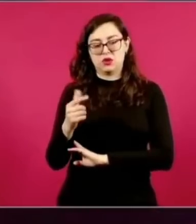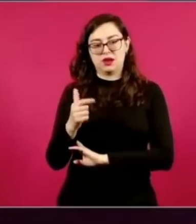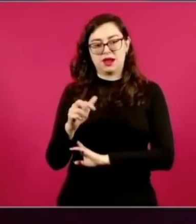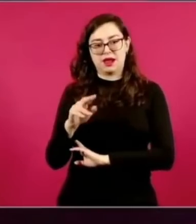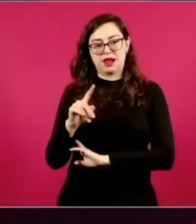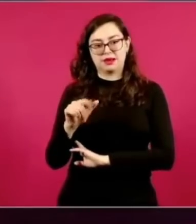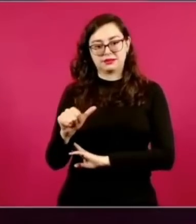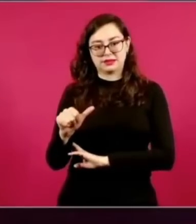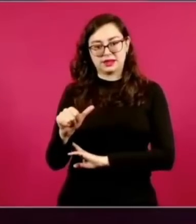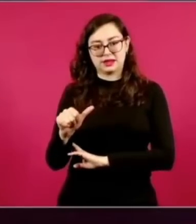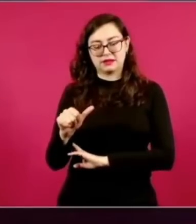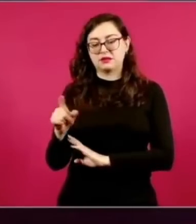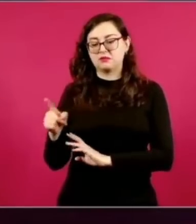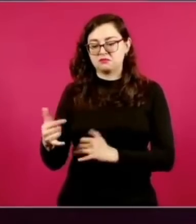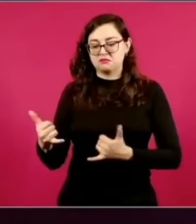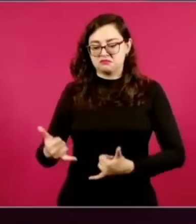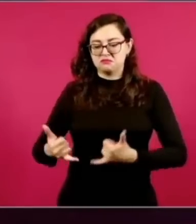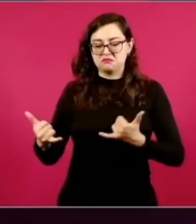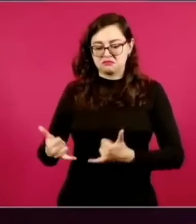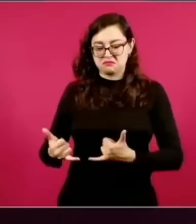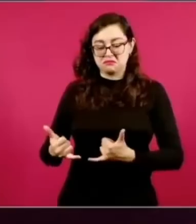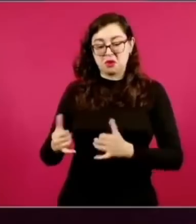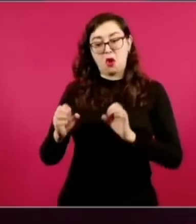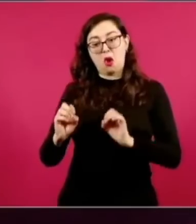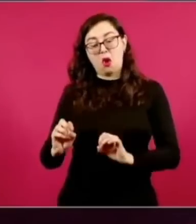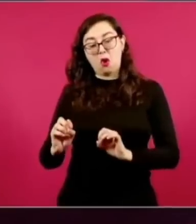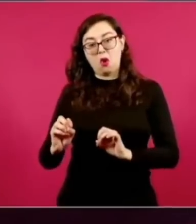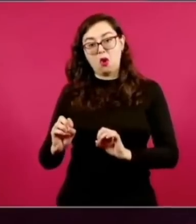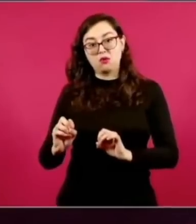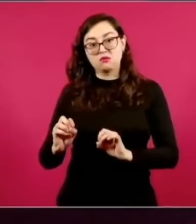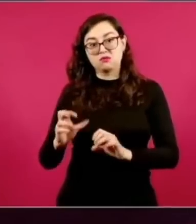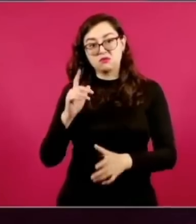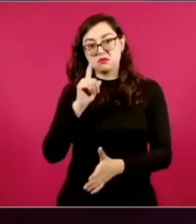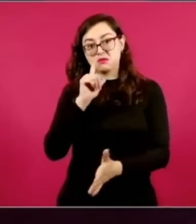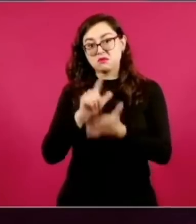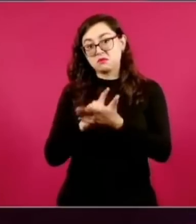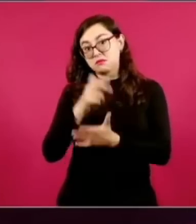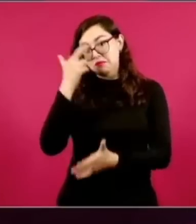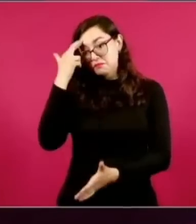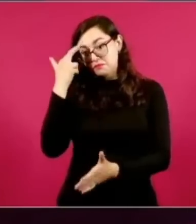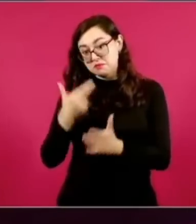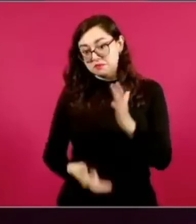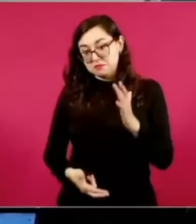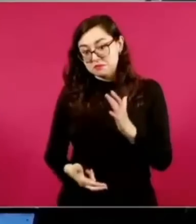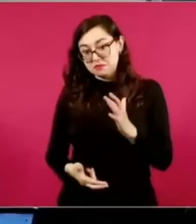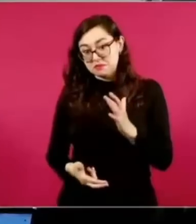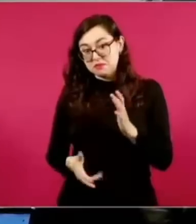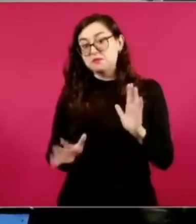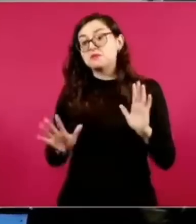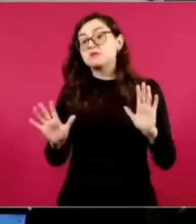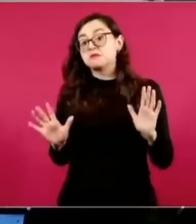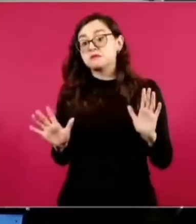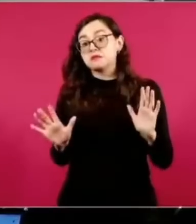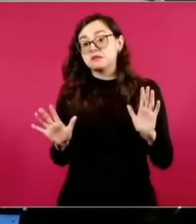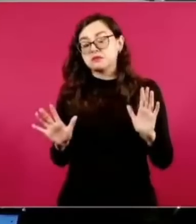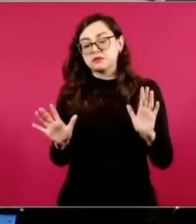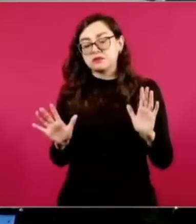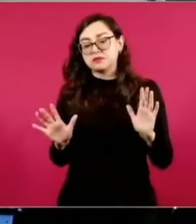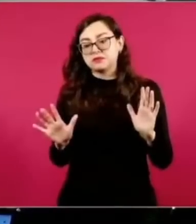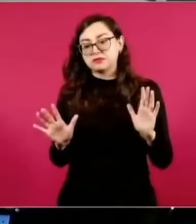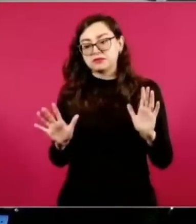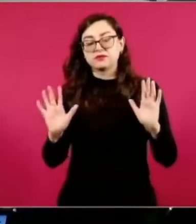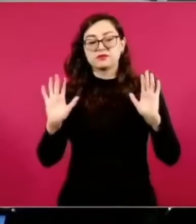Rodríguez, revolucionario o bandido. Y la respuesta